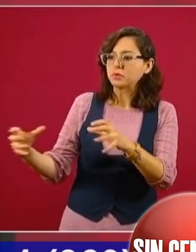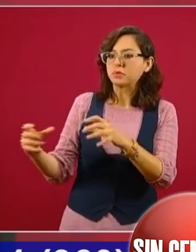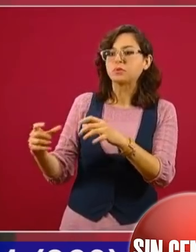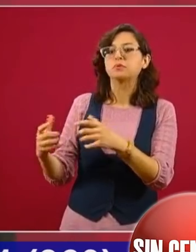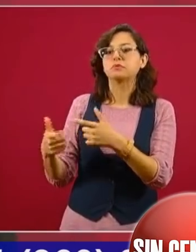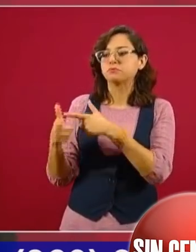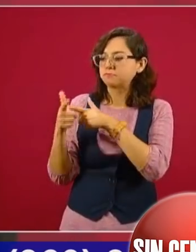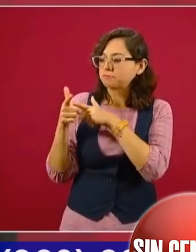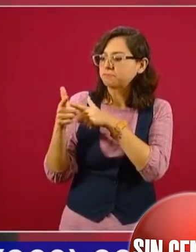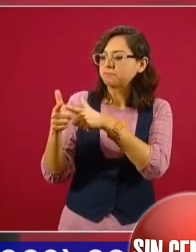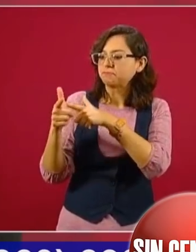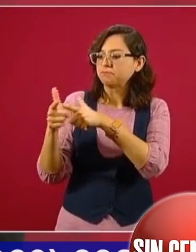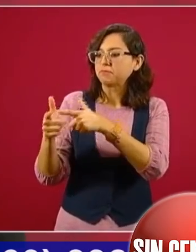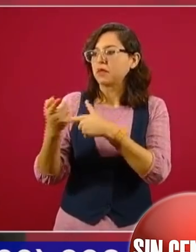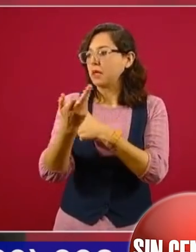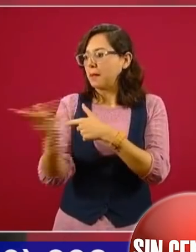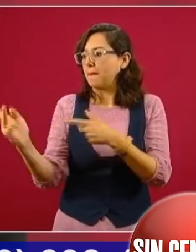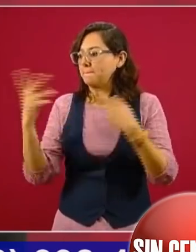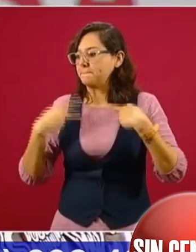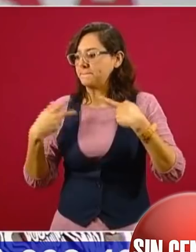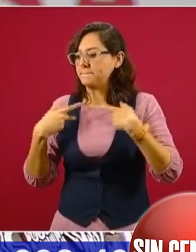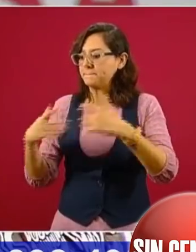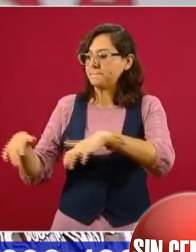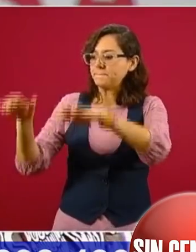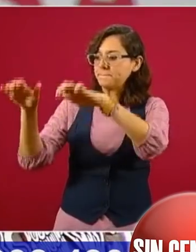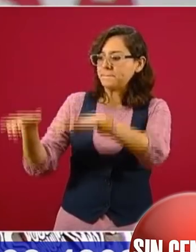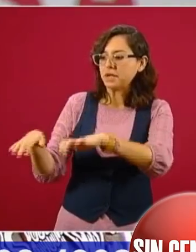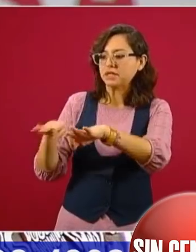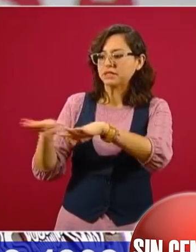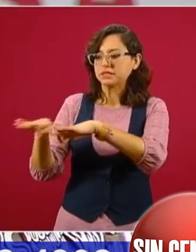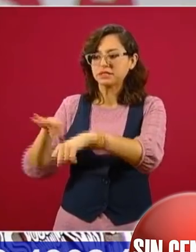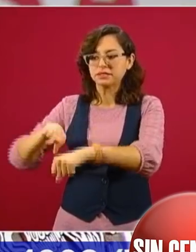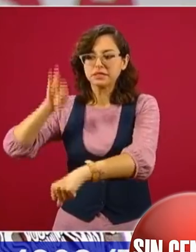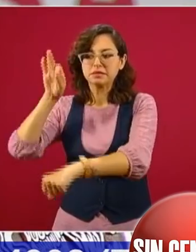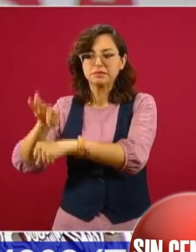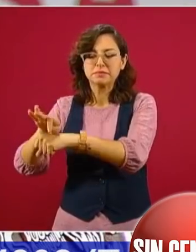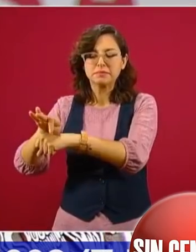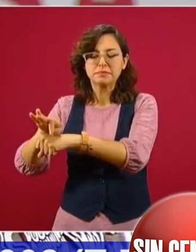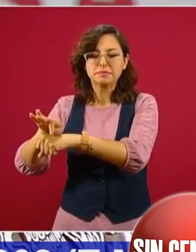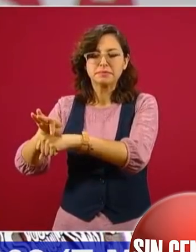para garantizarle trabajo a sus